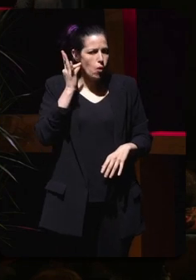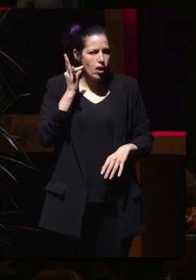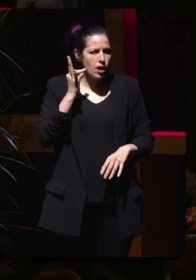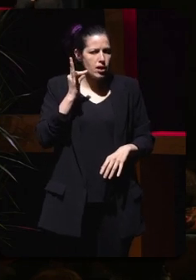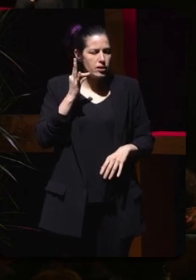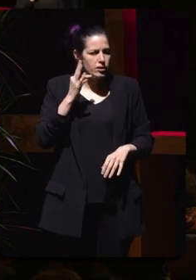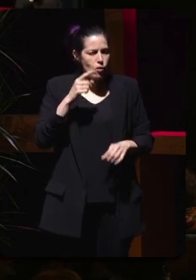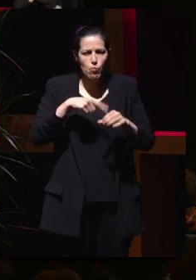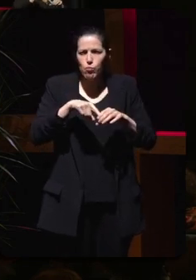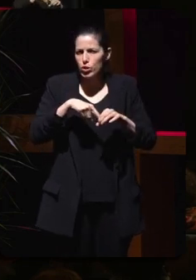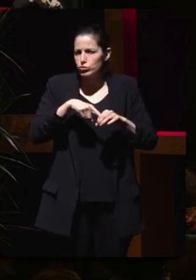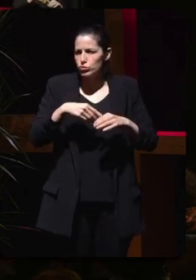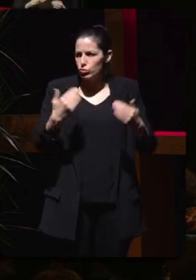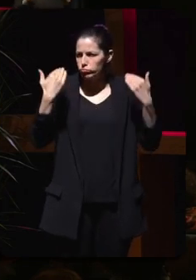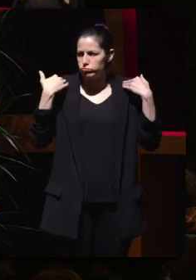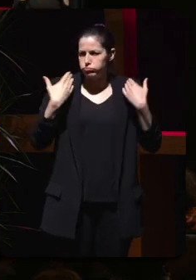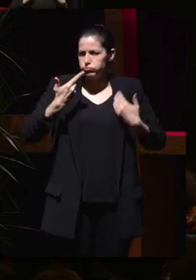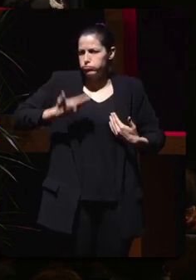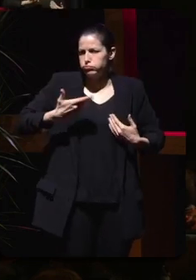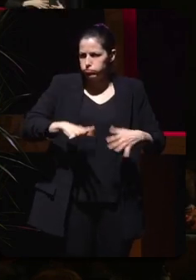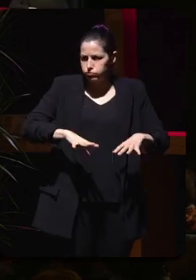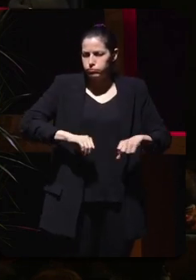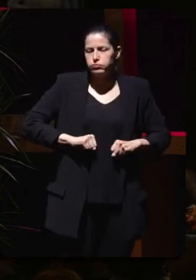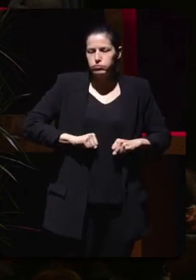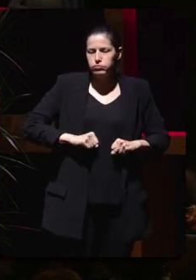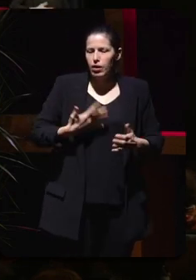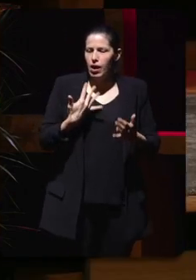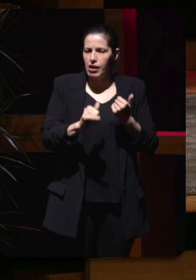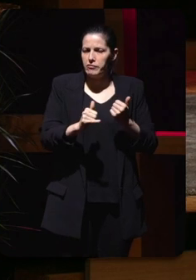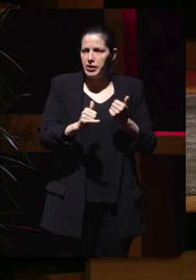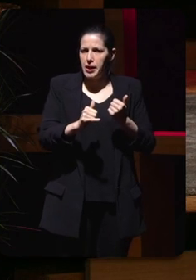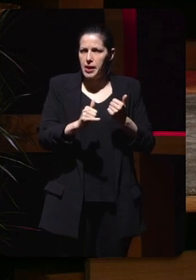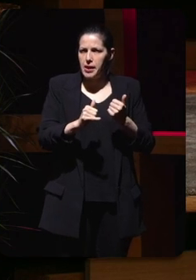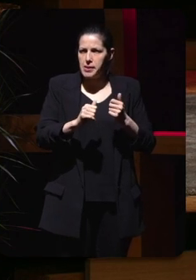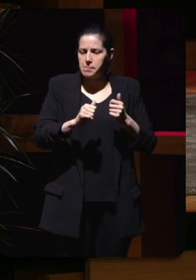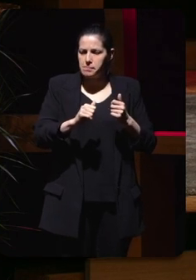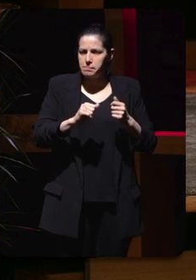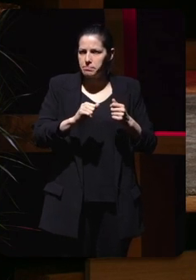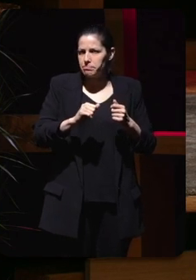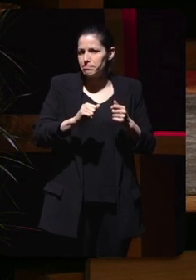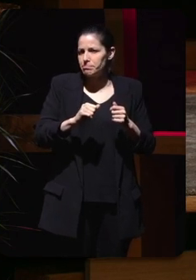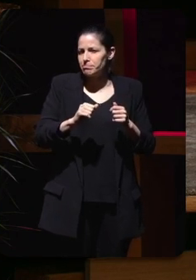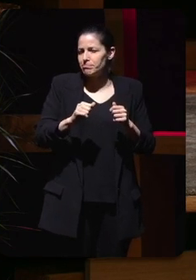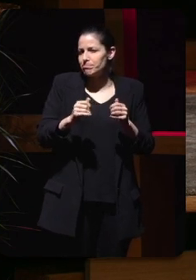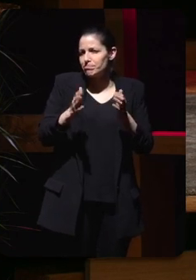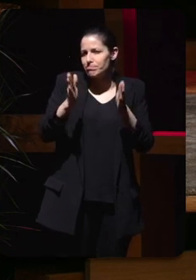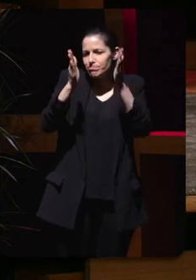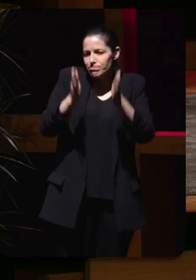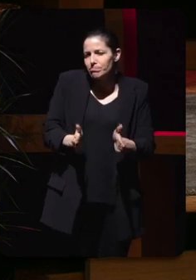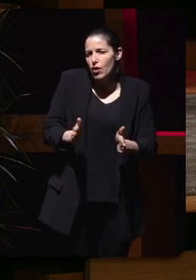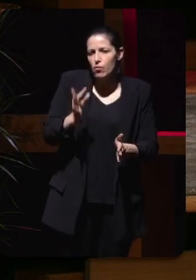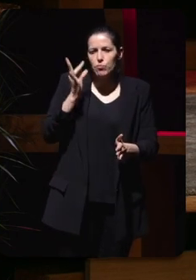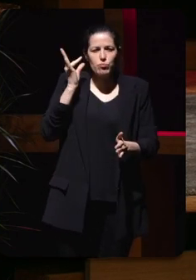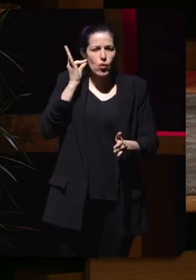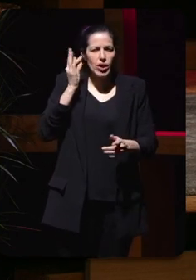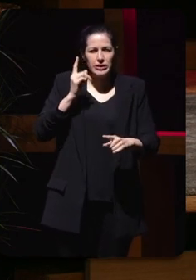tener un puesto, bueno, pues, ¿qué ha ocurrido? Que cada vez se sexualizaba más, ¿no? Y cada vez